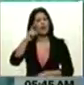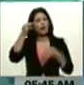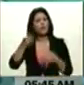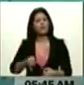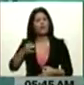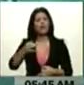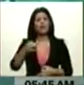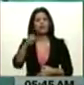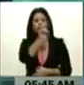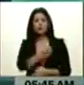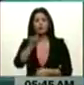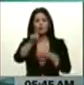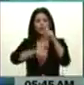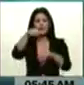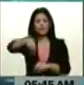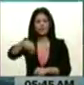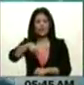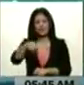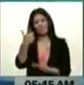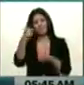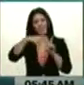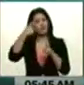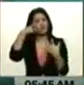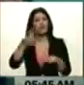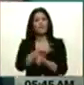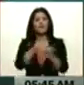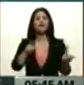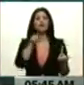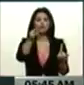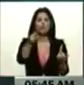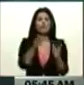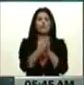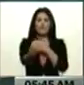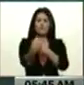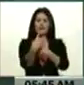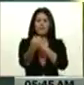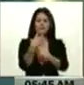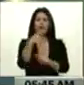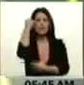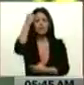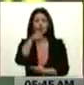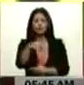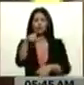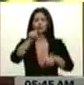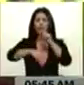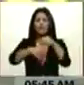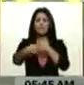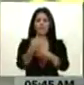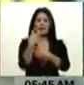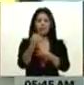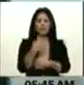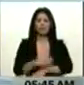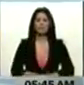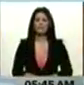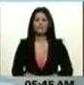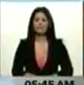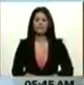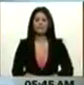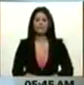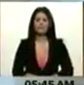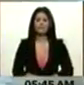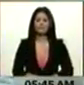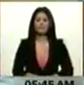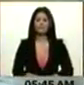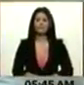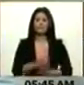opinión a estas dos cuentas. Menciónenos y vamos a hablar de ese tema. Yo quiero que usted me diga su opinión sobre estas palabras de esa señora. Sobre estas palabras de esa señora.